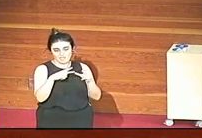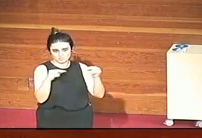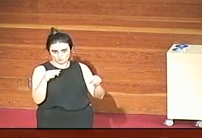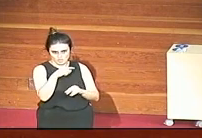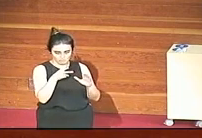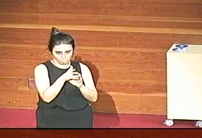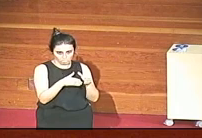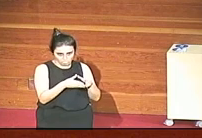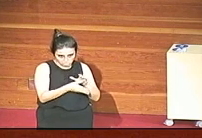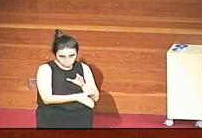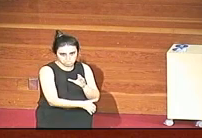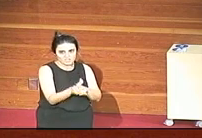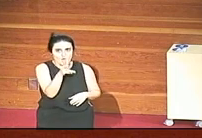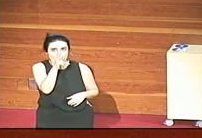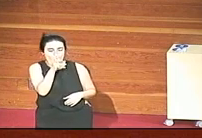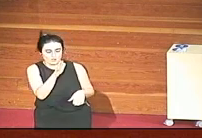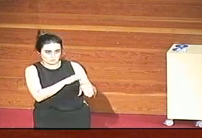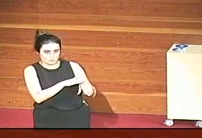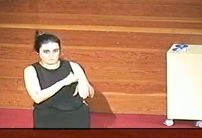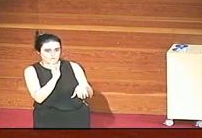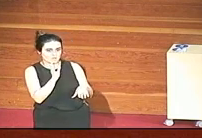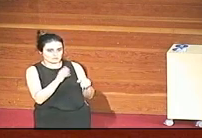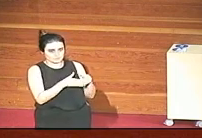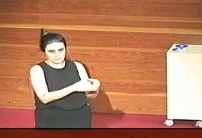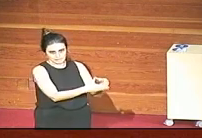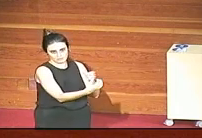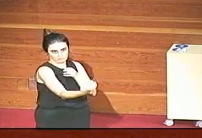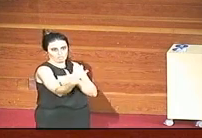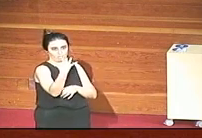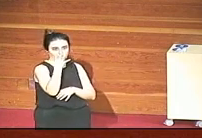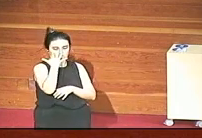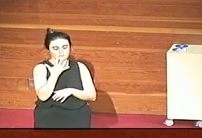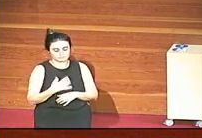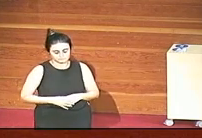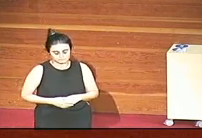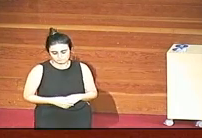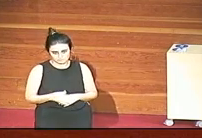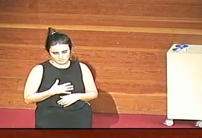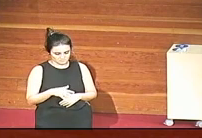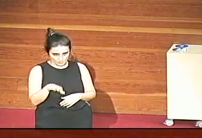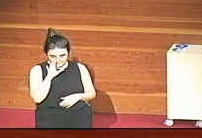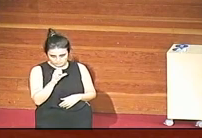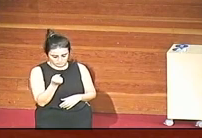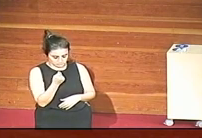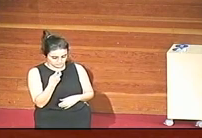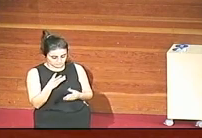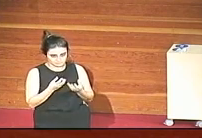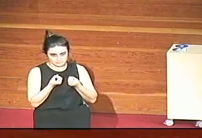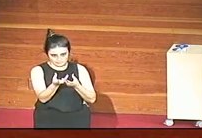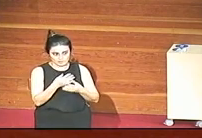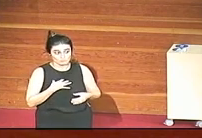color era por eso si os podemos contar mil historias milán de dudas de este bueno